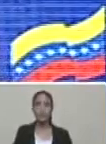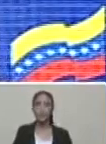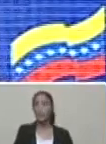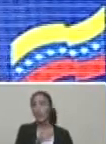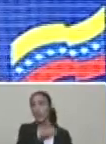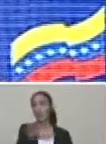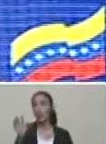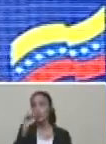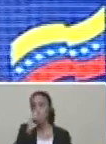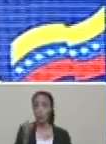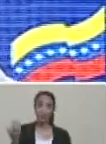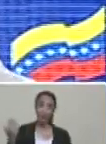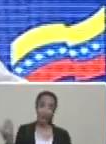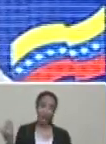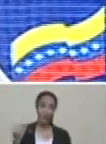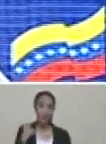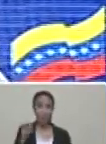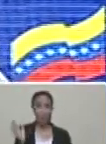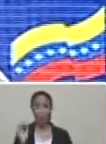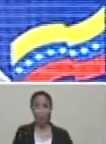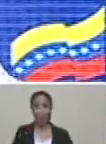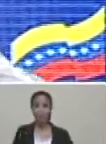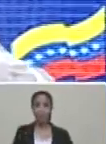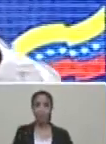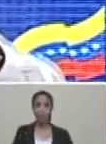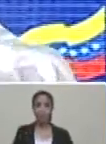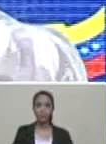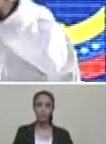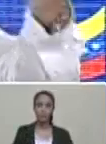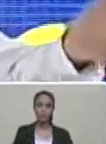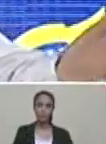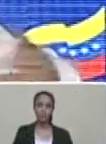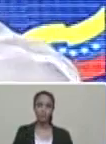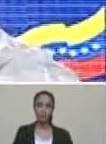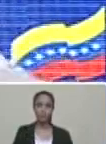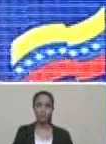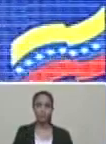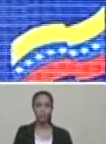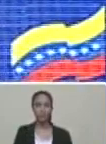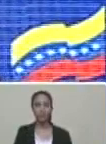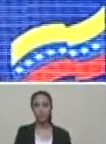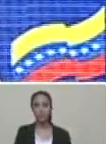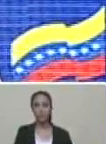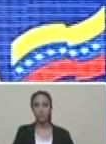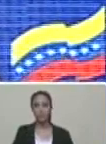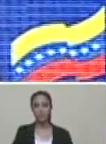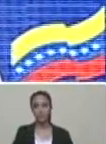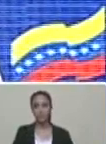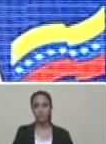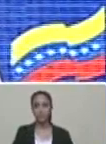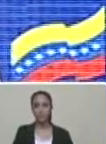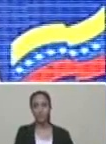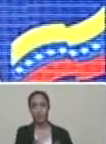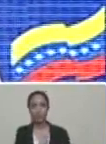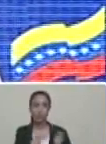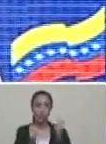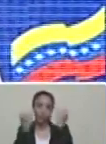150 años antes de que los términos de seguridad social se establecieran en los debates mundiales.